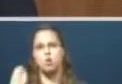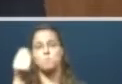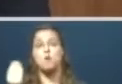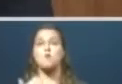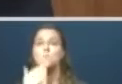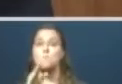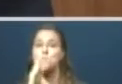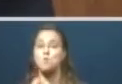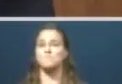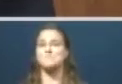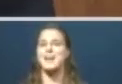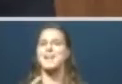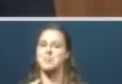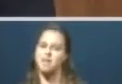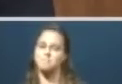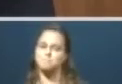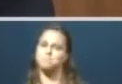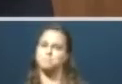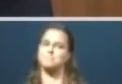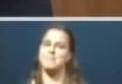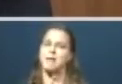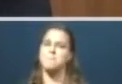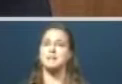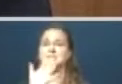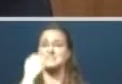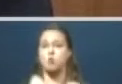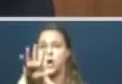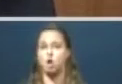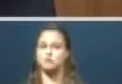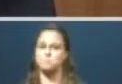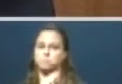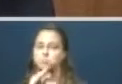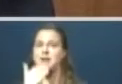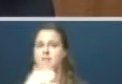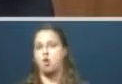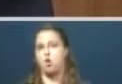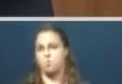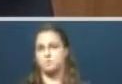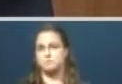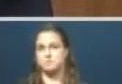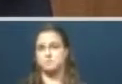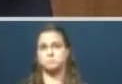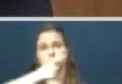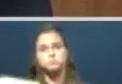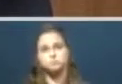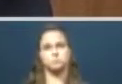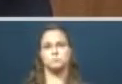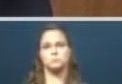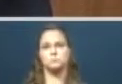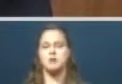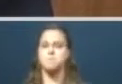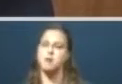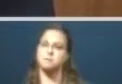sucesivos incentivos a la compra puestos en marcha por el gobierno de la nación por nuestra parte vamos a seguir contribuyendo al desarrollo del